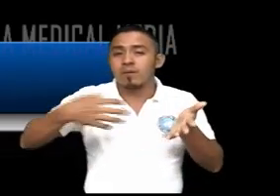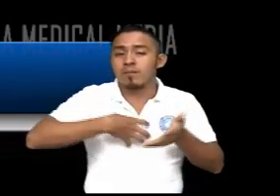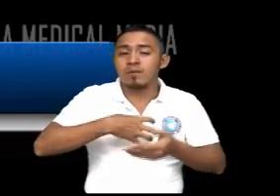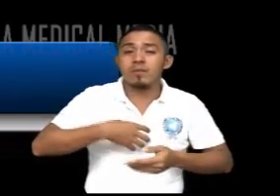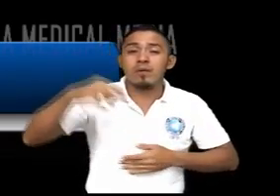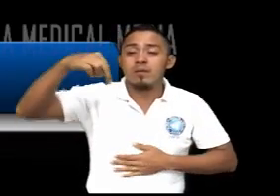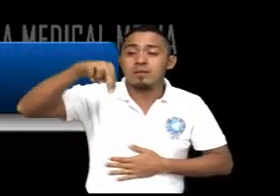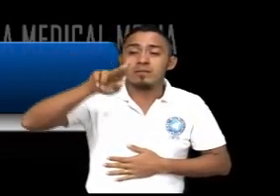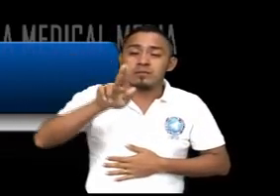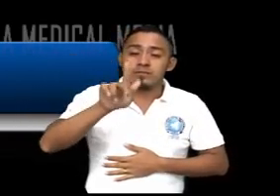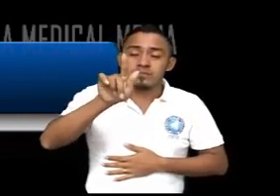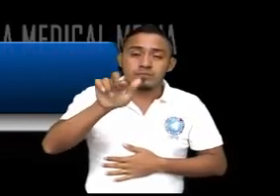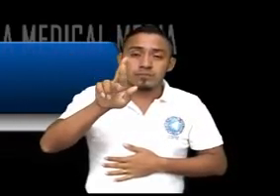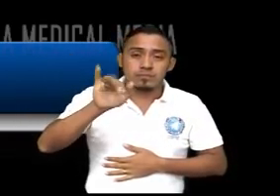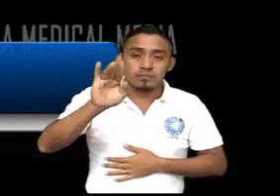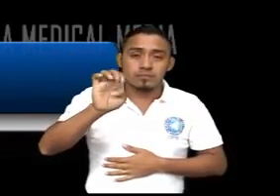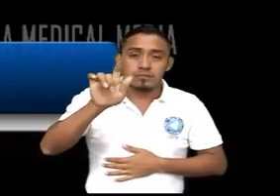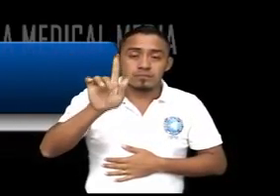nutrientes